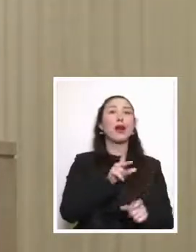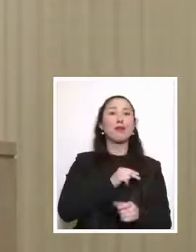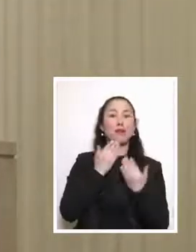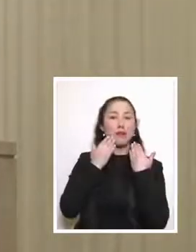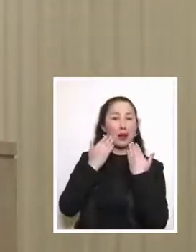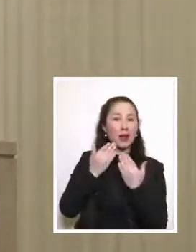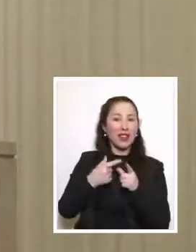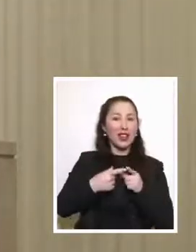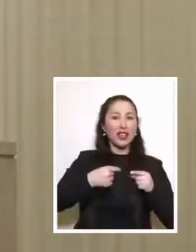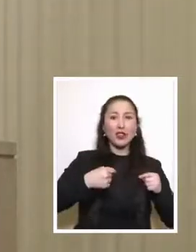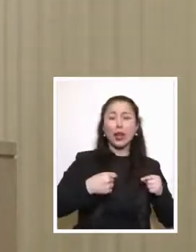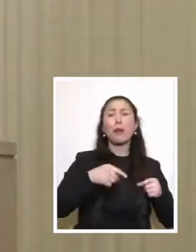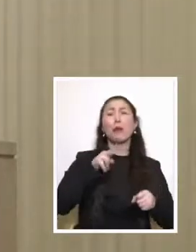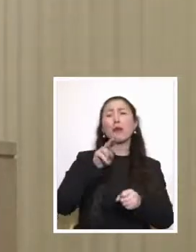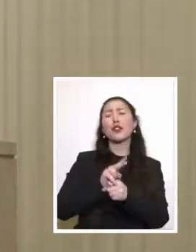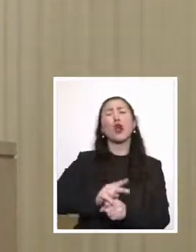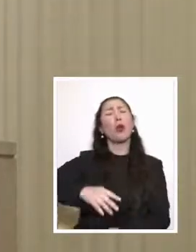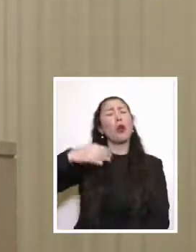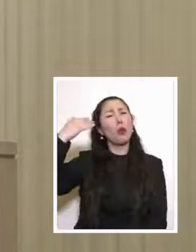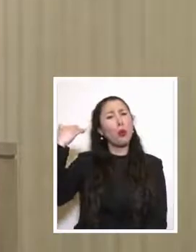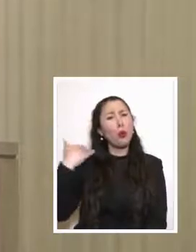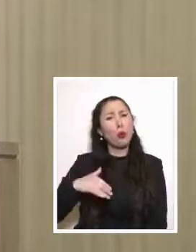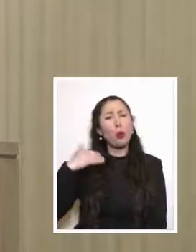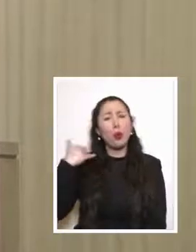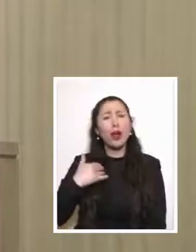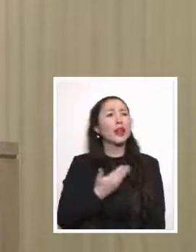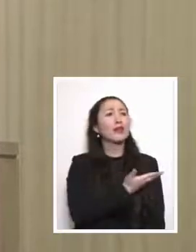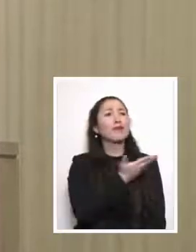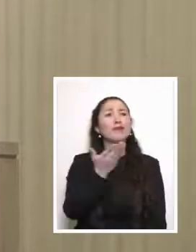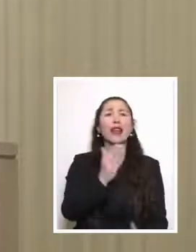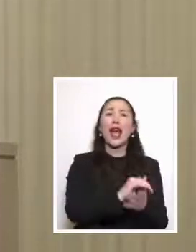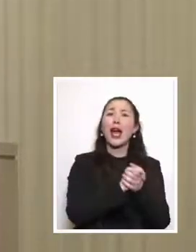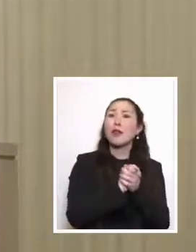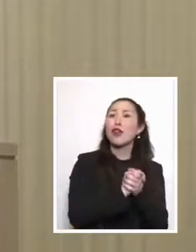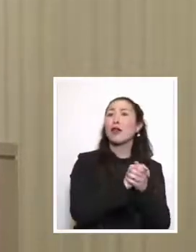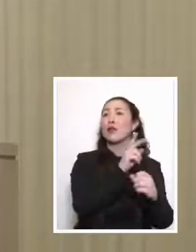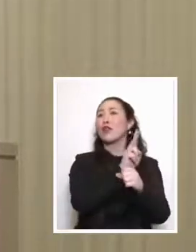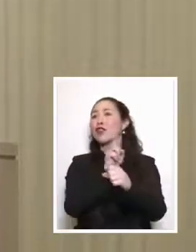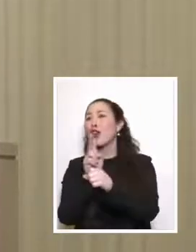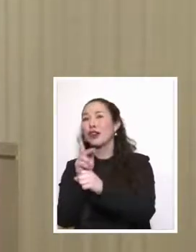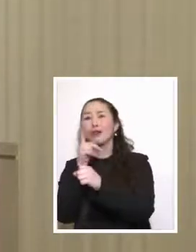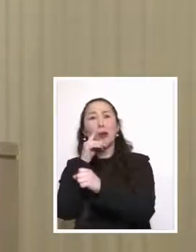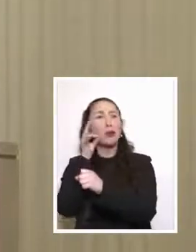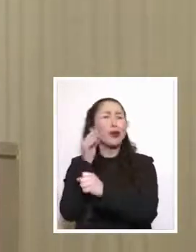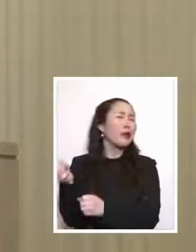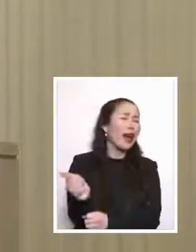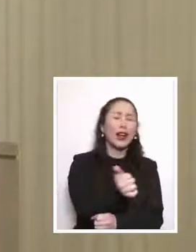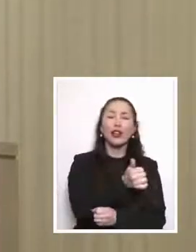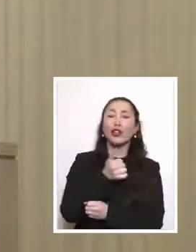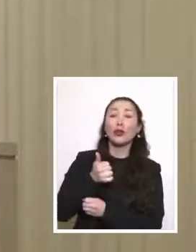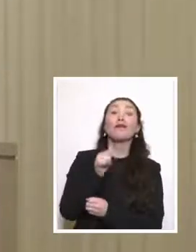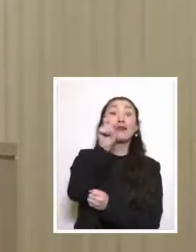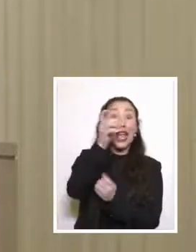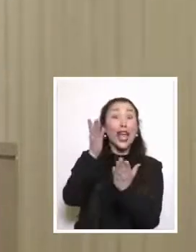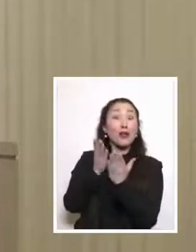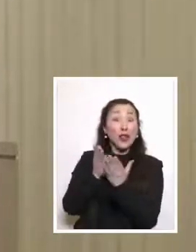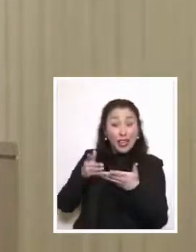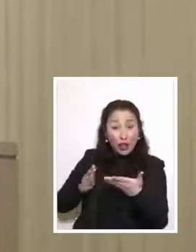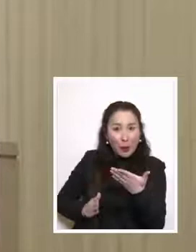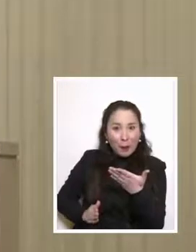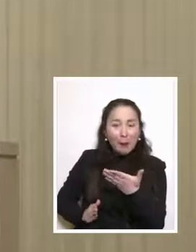acá, grandes profesoras, amigas, amigos, profesores, profesoras, estudiantes de